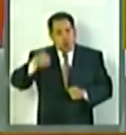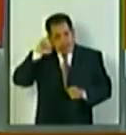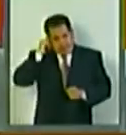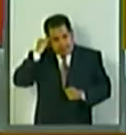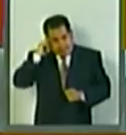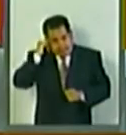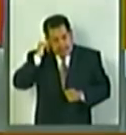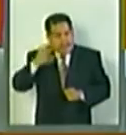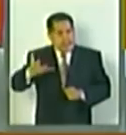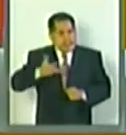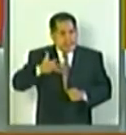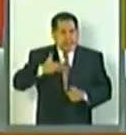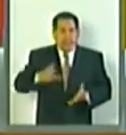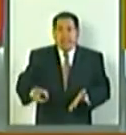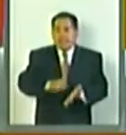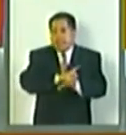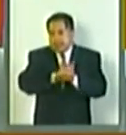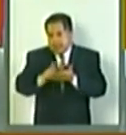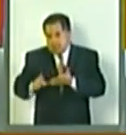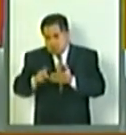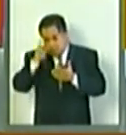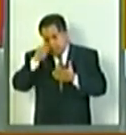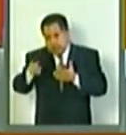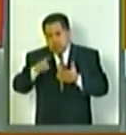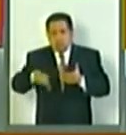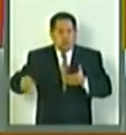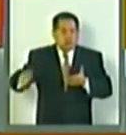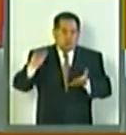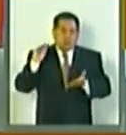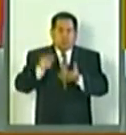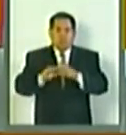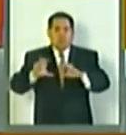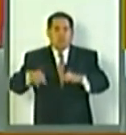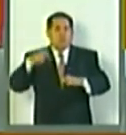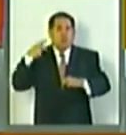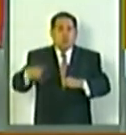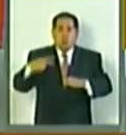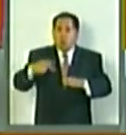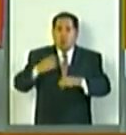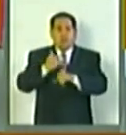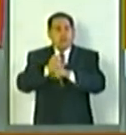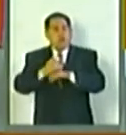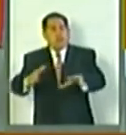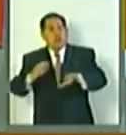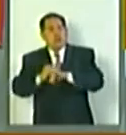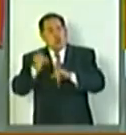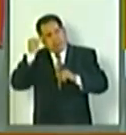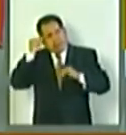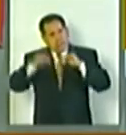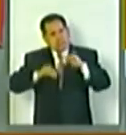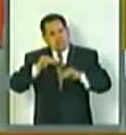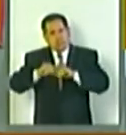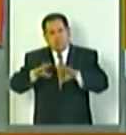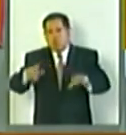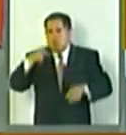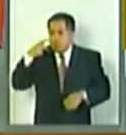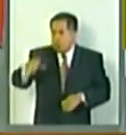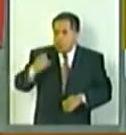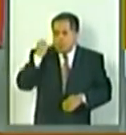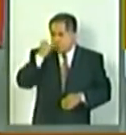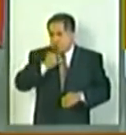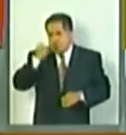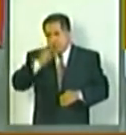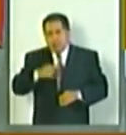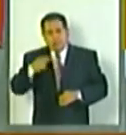indígenas tienen derecho a establecer sus propios medios de información en sus propios